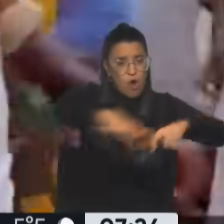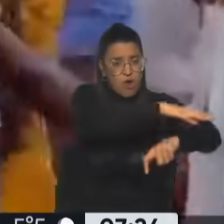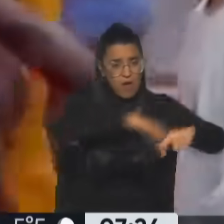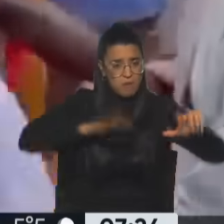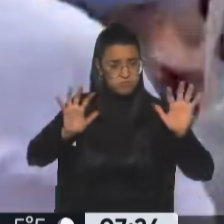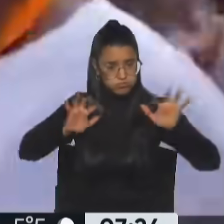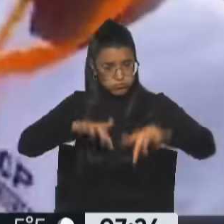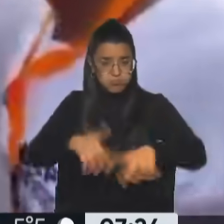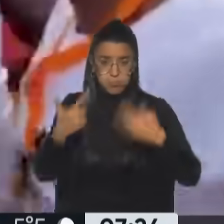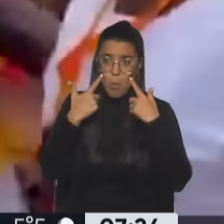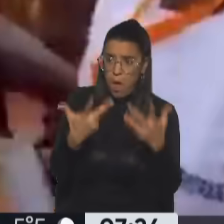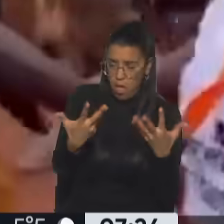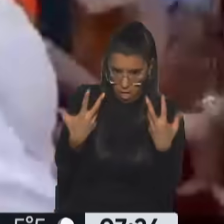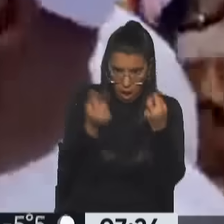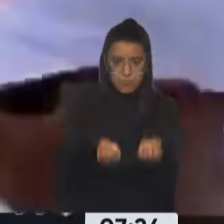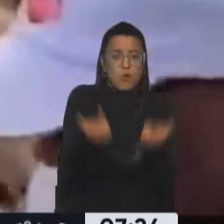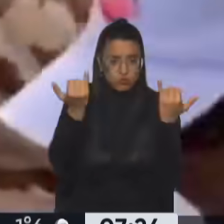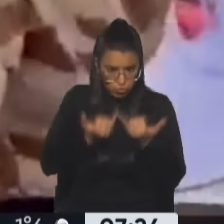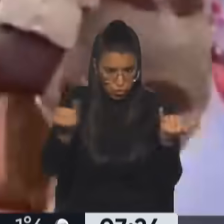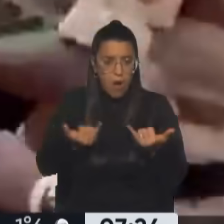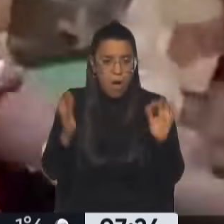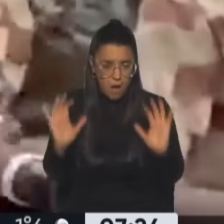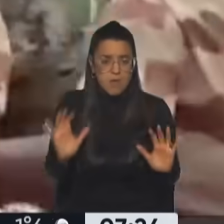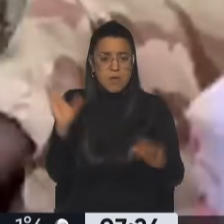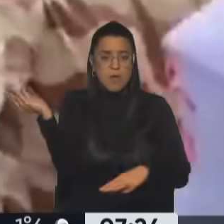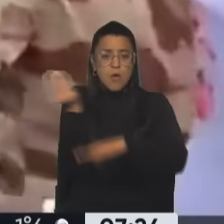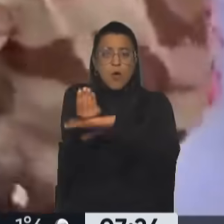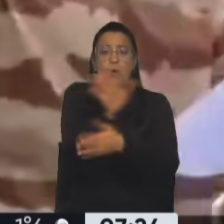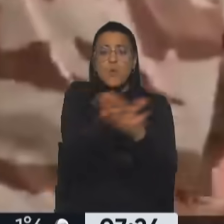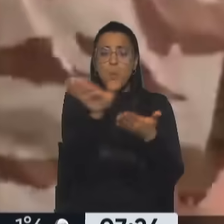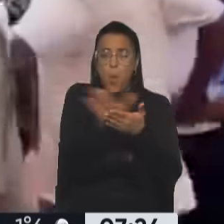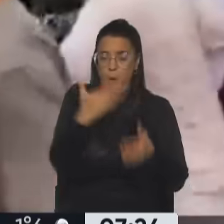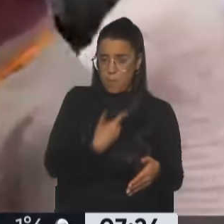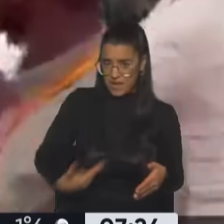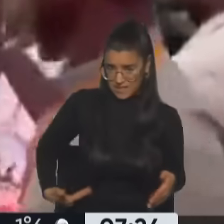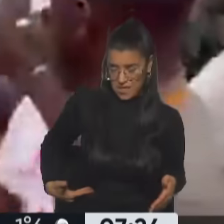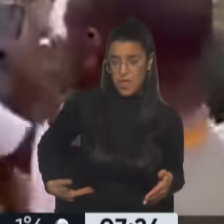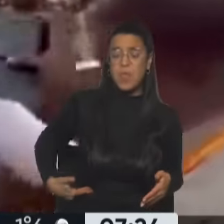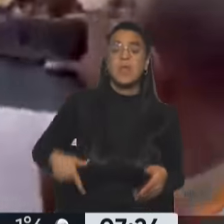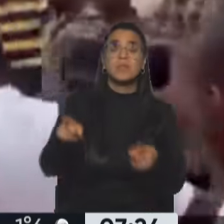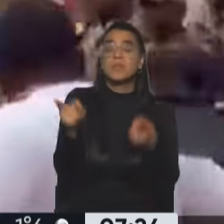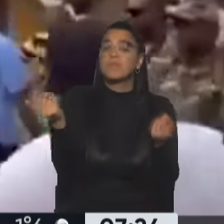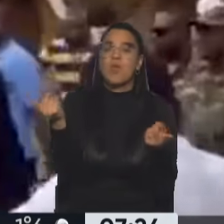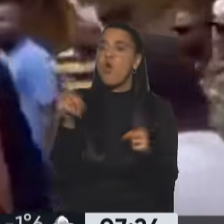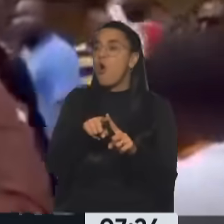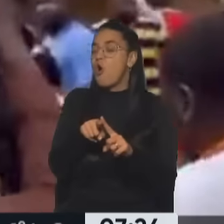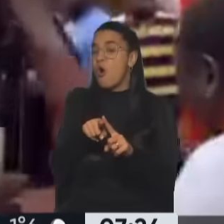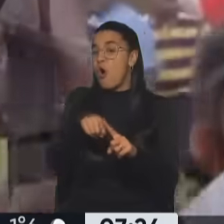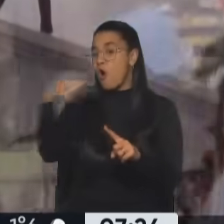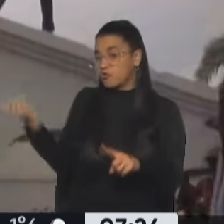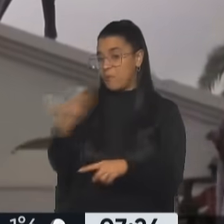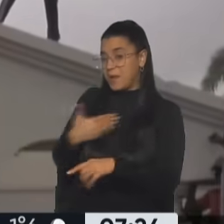en donde se pudo ver ese apoyo popular con el que cuenta el nuevo presidente y con el que no cuenta en realidad